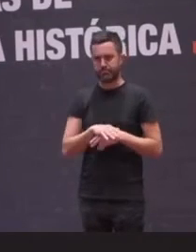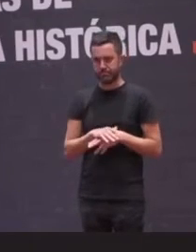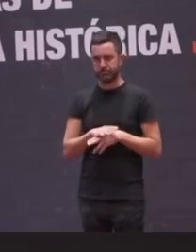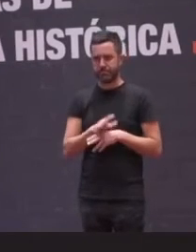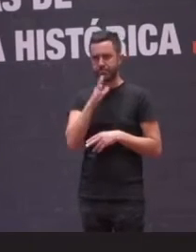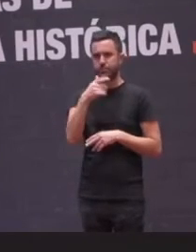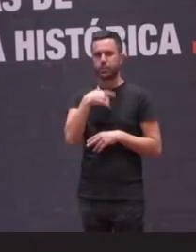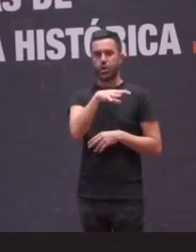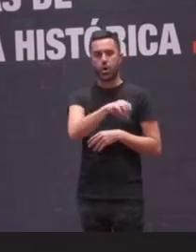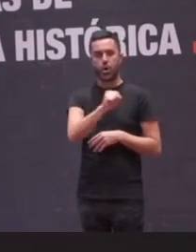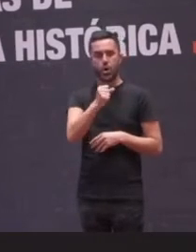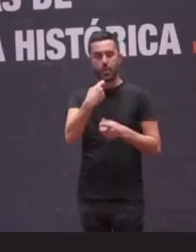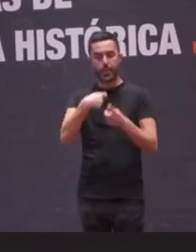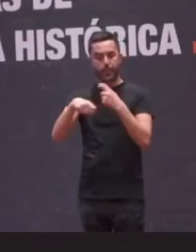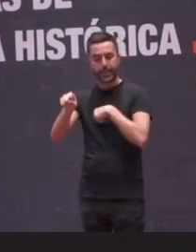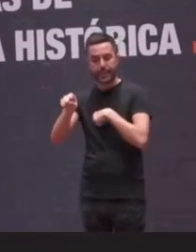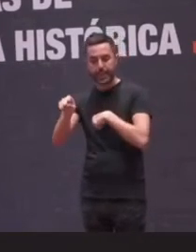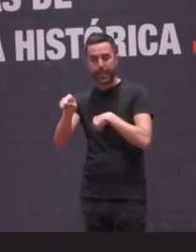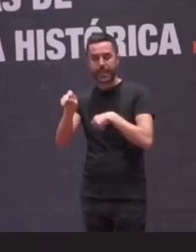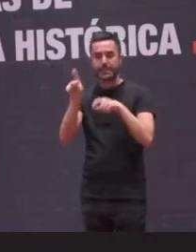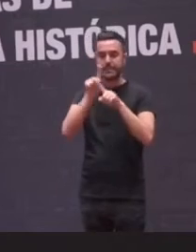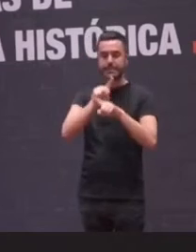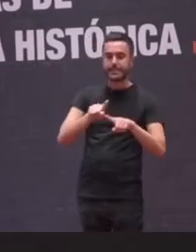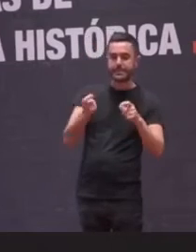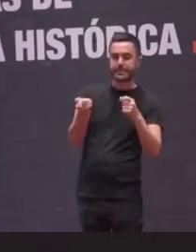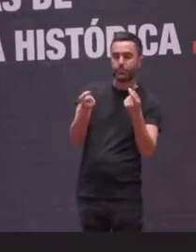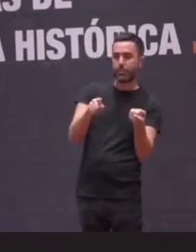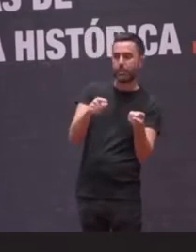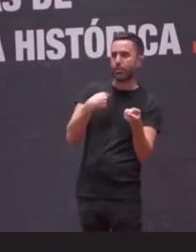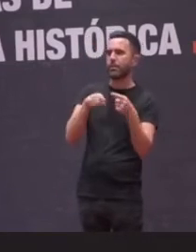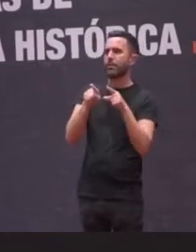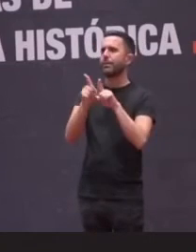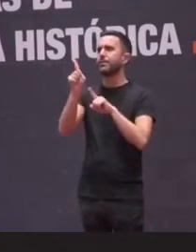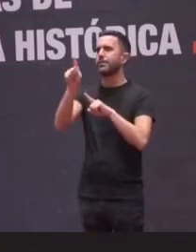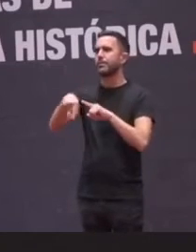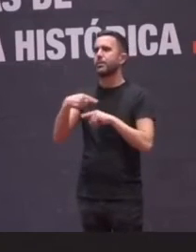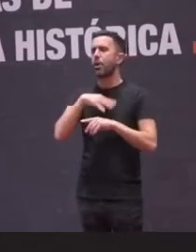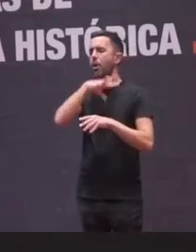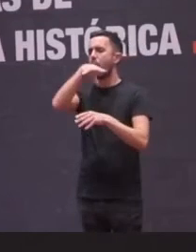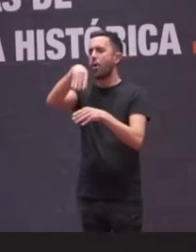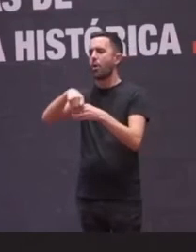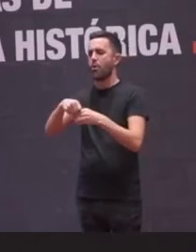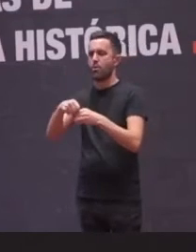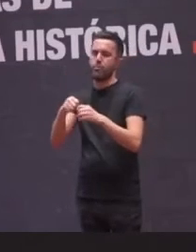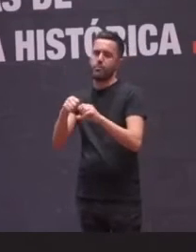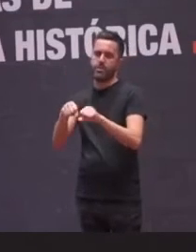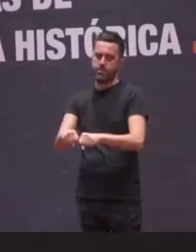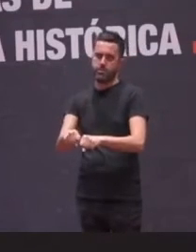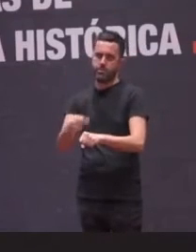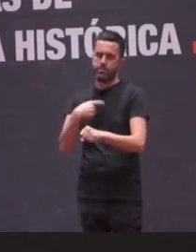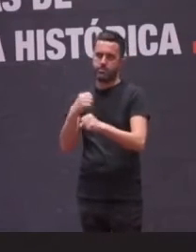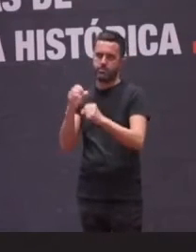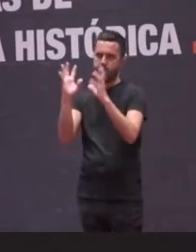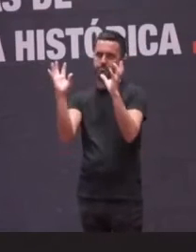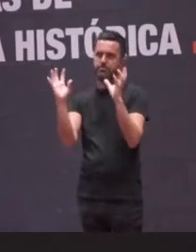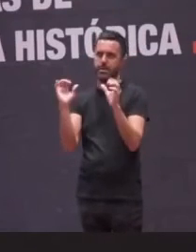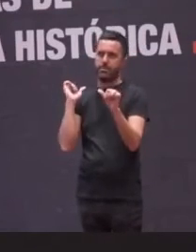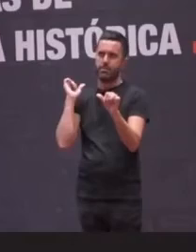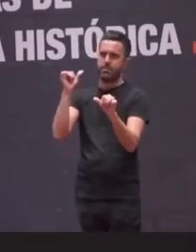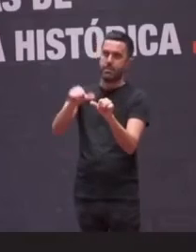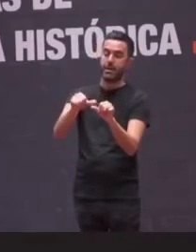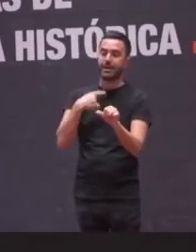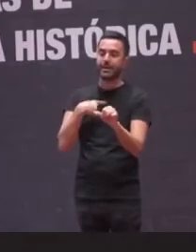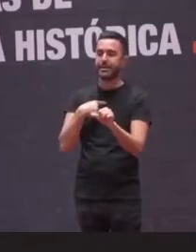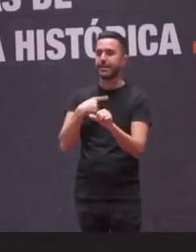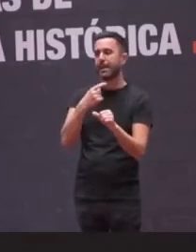na compra e na venda e na simulación, actuou de mala fe durante toda a ocupación durante a dictadura. Era consciente o Estado de que aquel